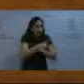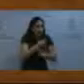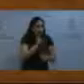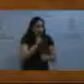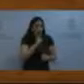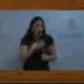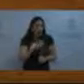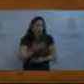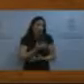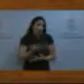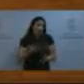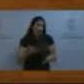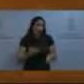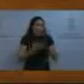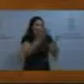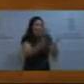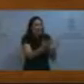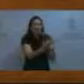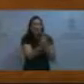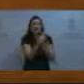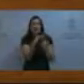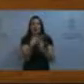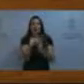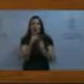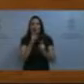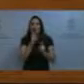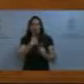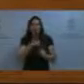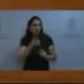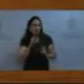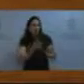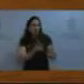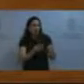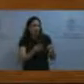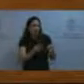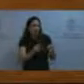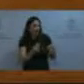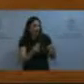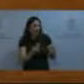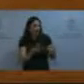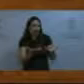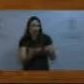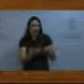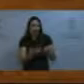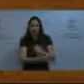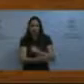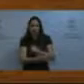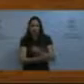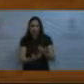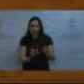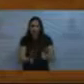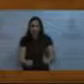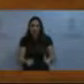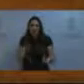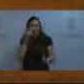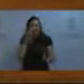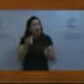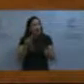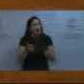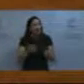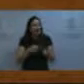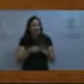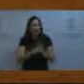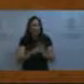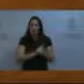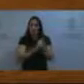lo que está sucediendo para nosotros son claramente insuficientes. Creemos que ha llegado el momento de cambiar de gestión, porque de no